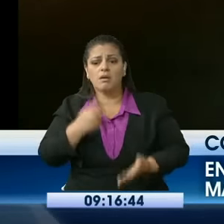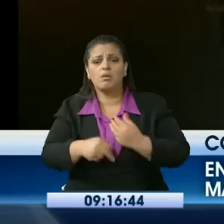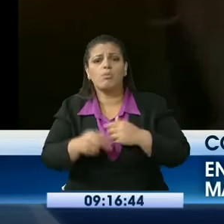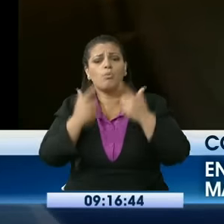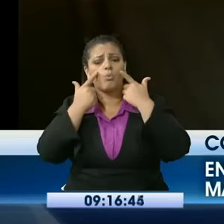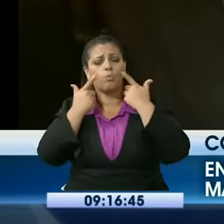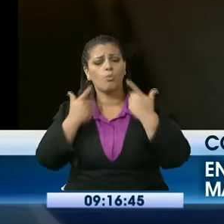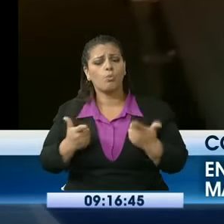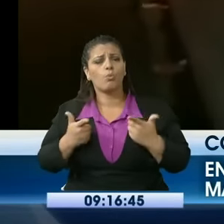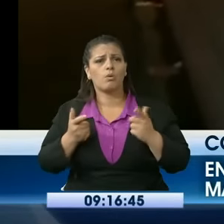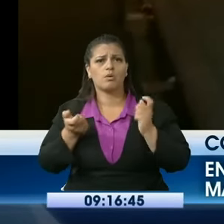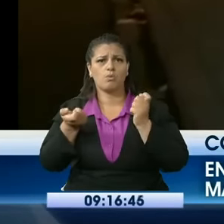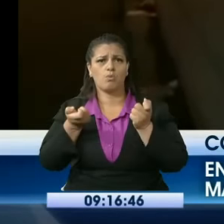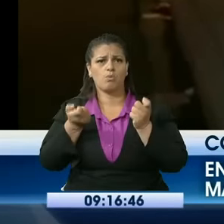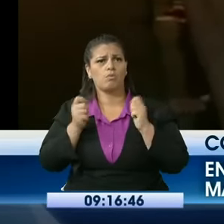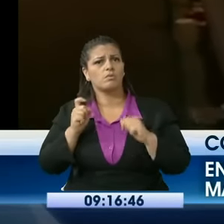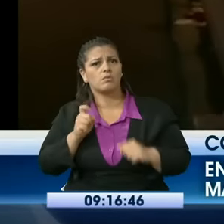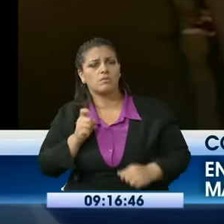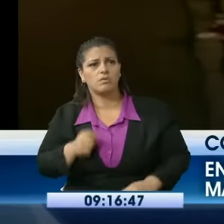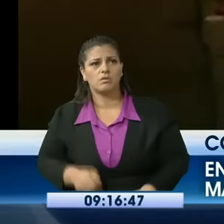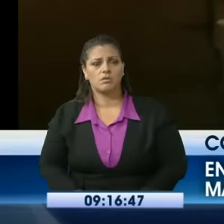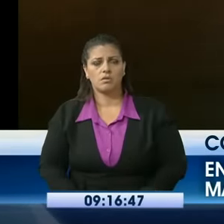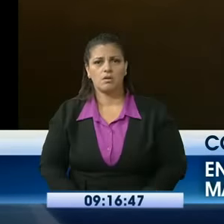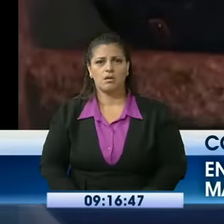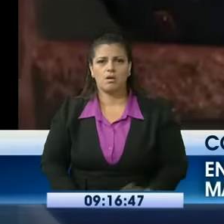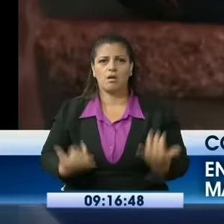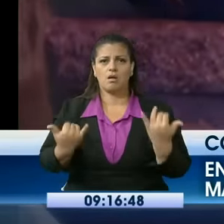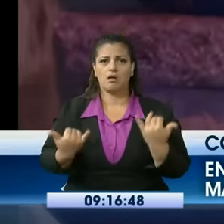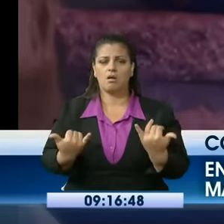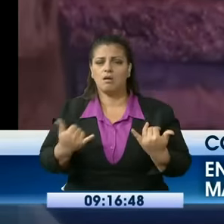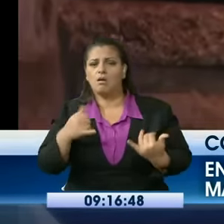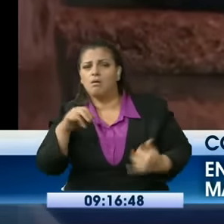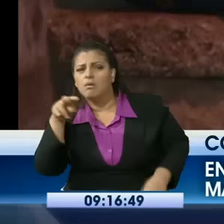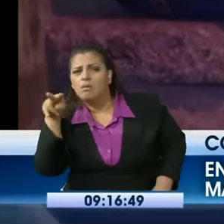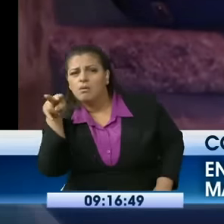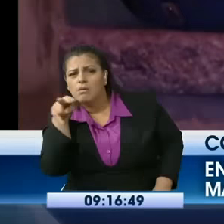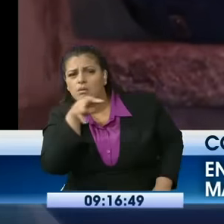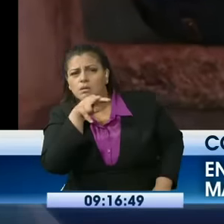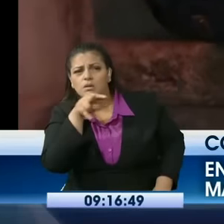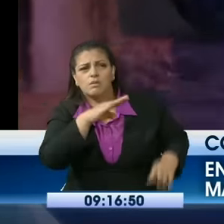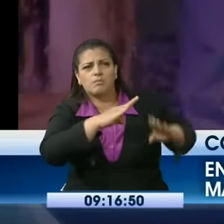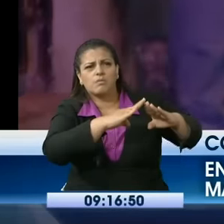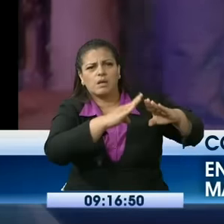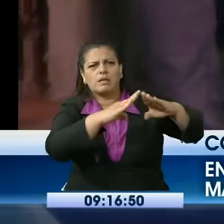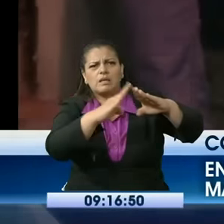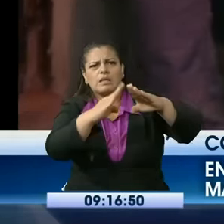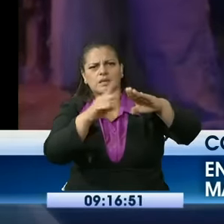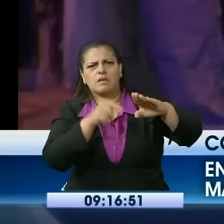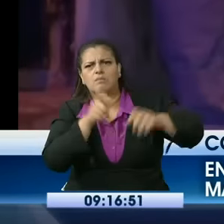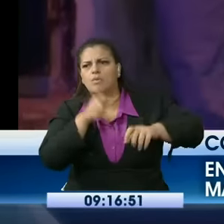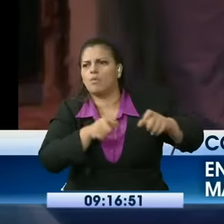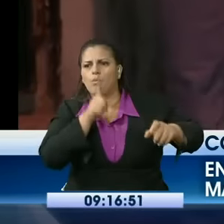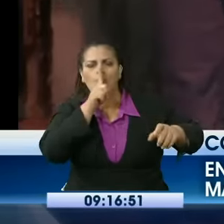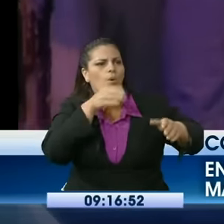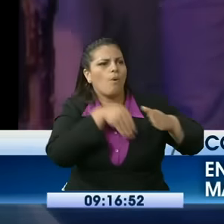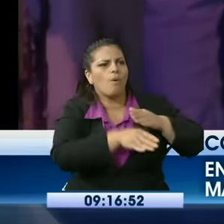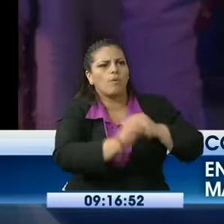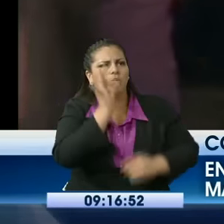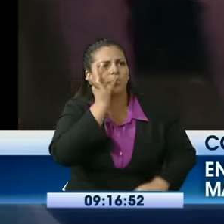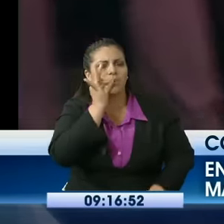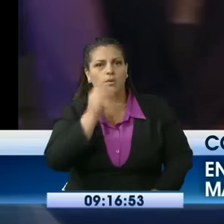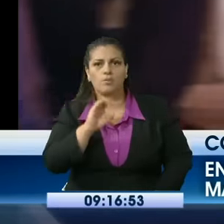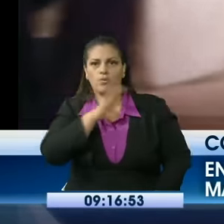ocasión, la Policía Nacional no pudo ingresar a otros inmuebles donde aparentemente también estaban consumiendo